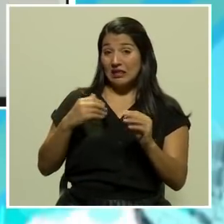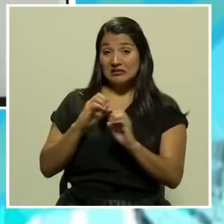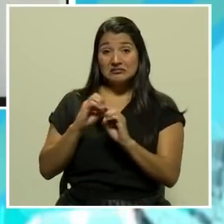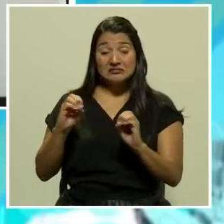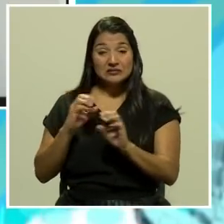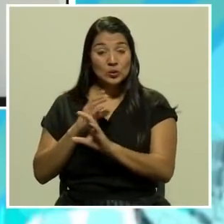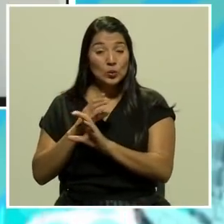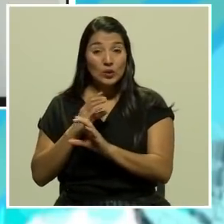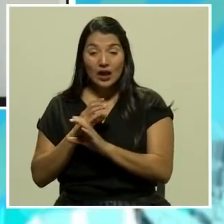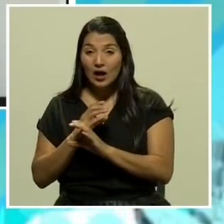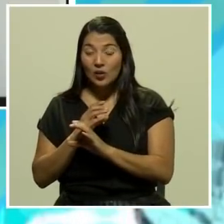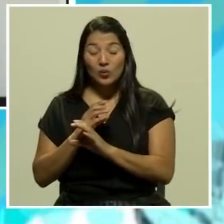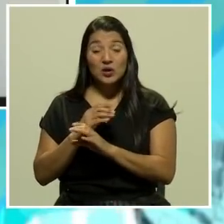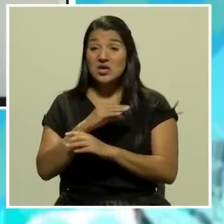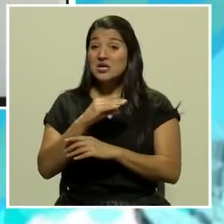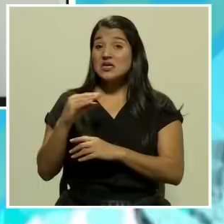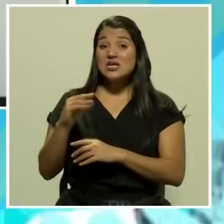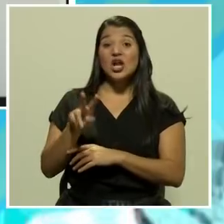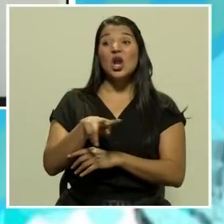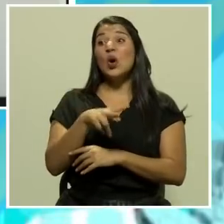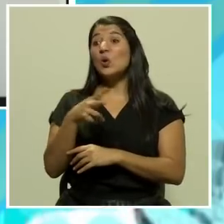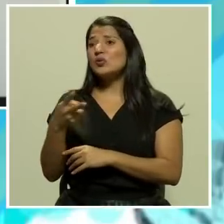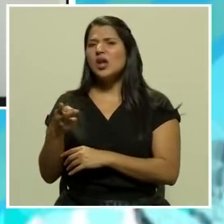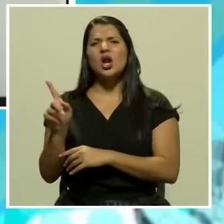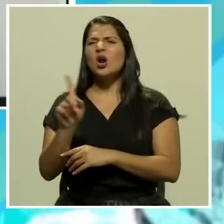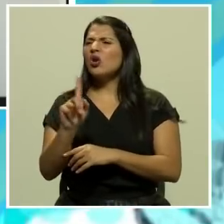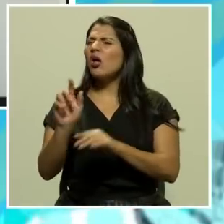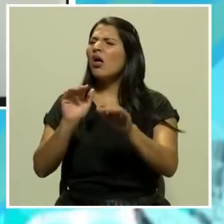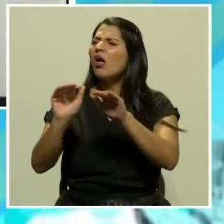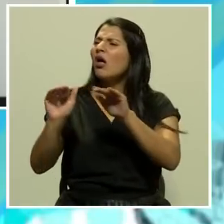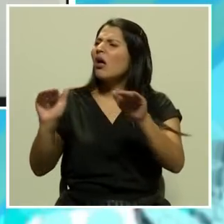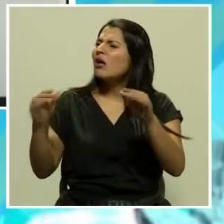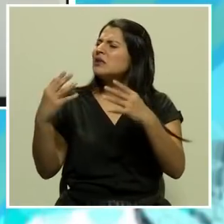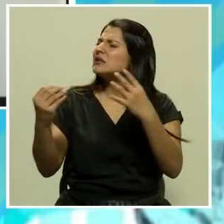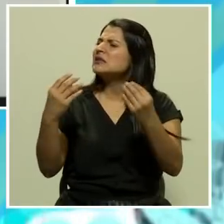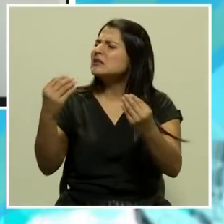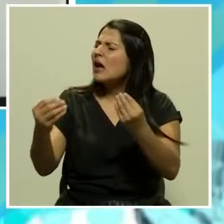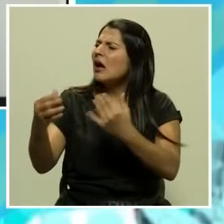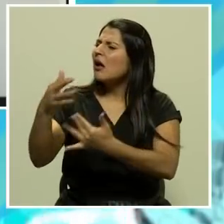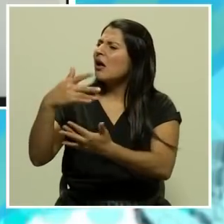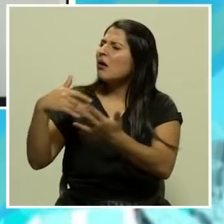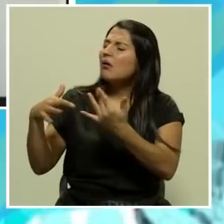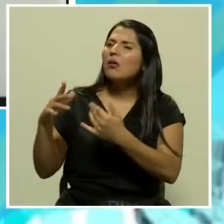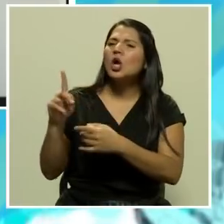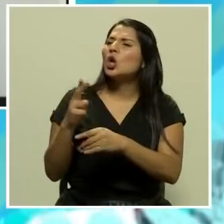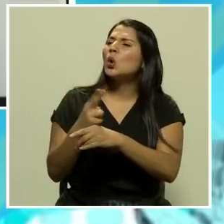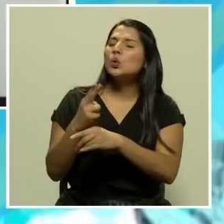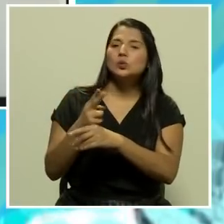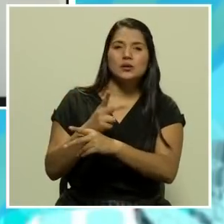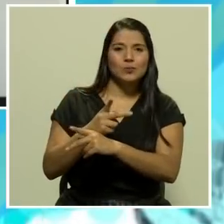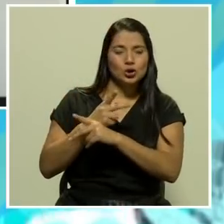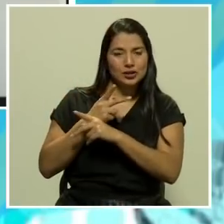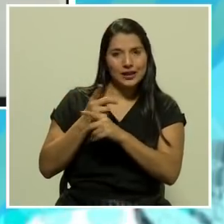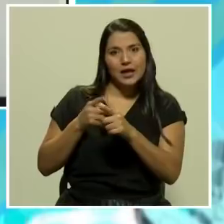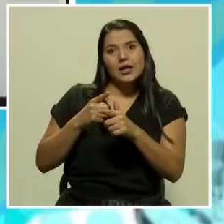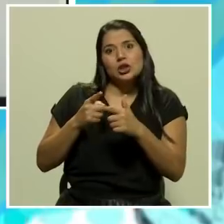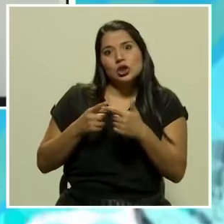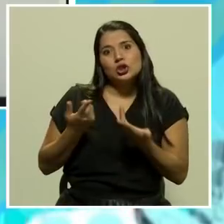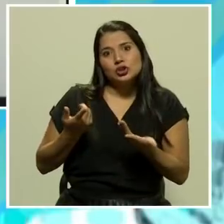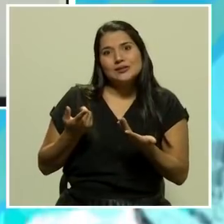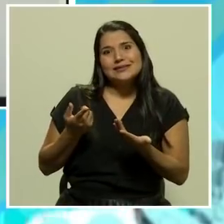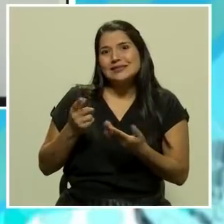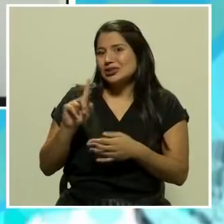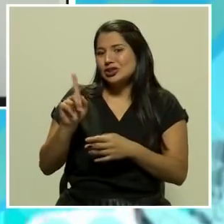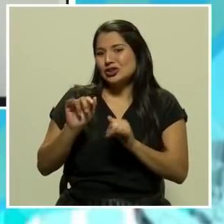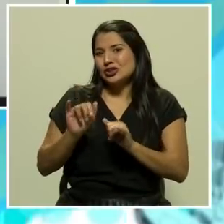tipo de medidas, que más bien se promueve el contagio de la gente, obviamente este tipo de epidemia no va a